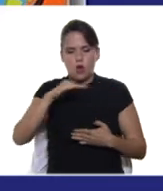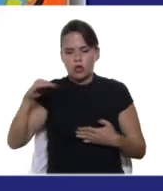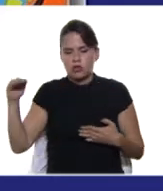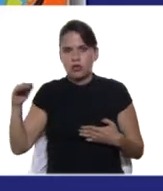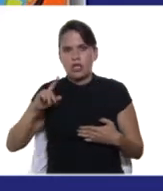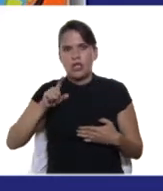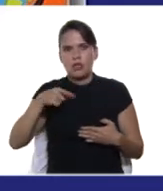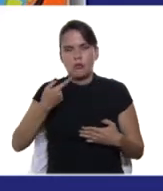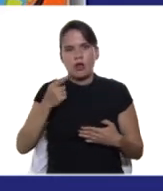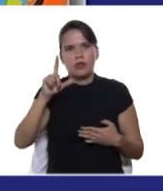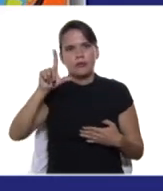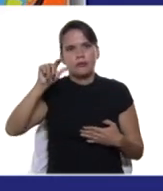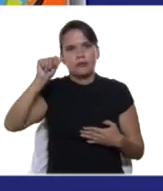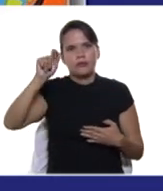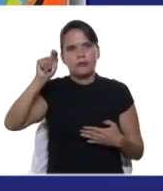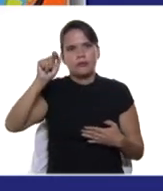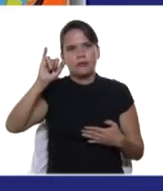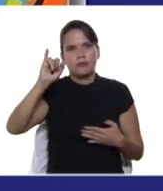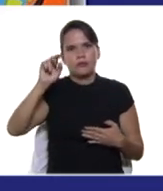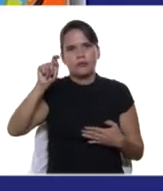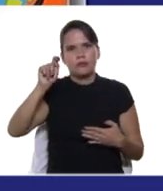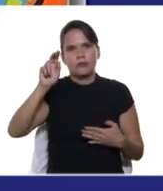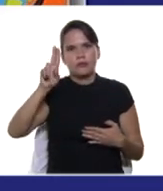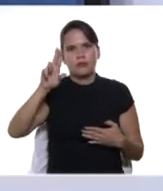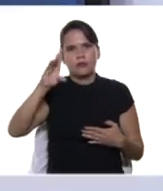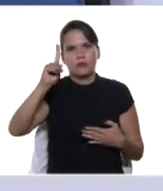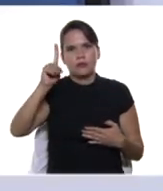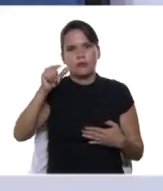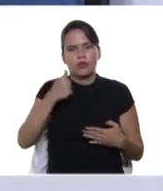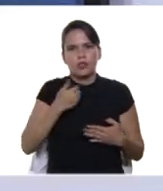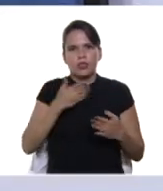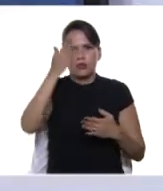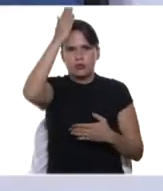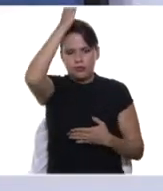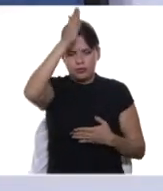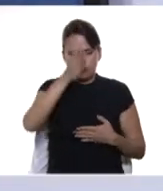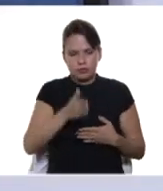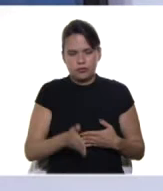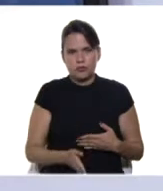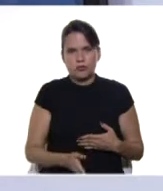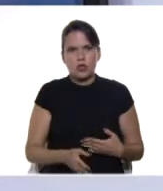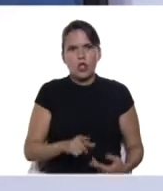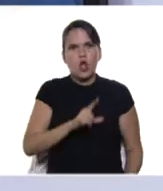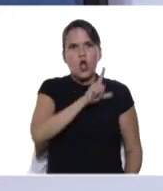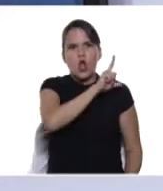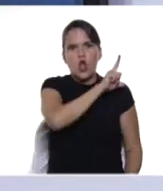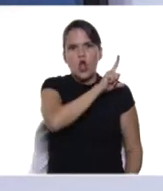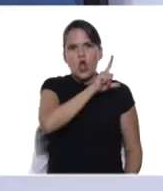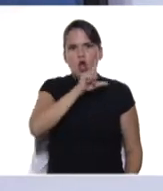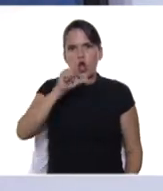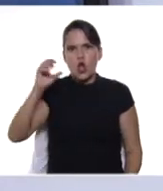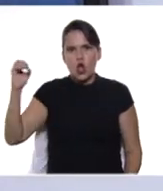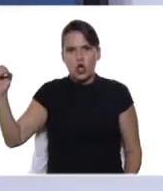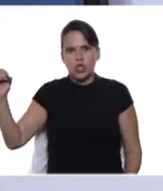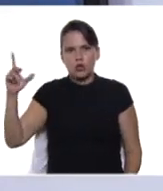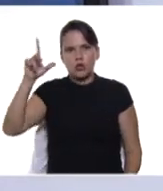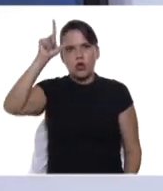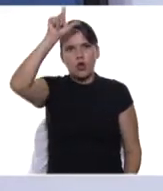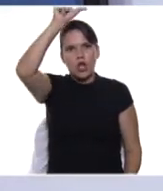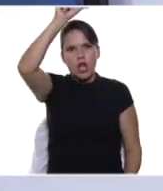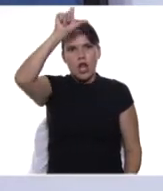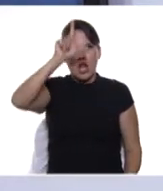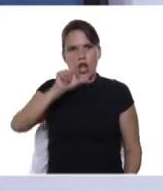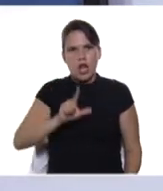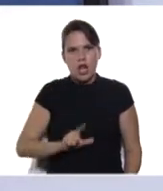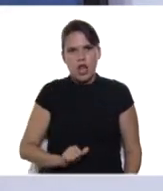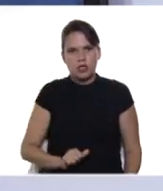a mantener ese orden para que llevar la secuencia de una mejor manera. Entonces, el primer